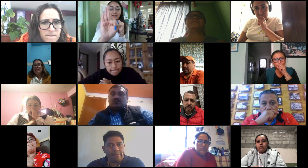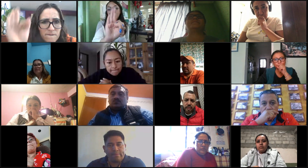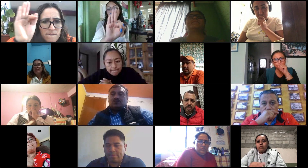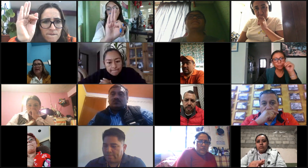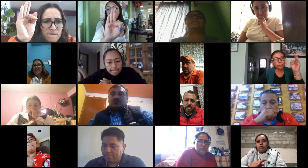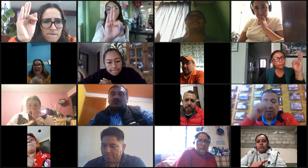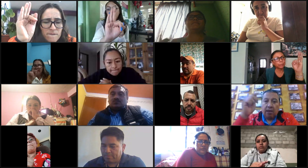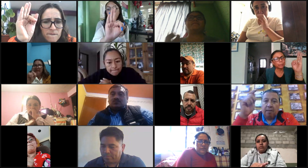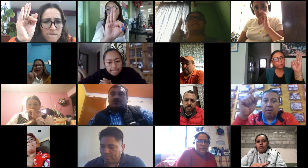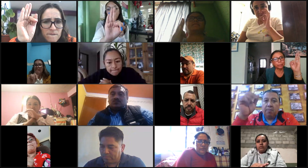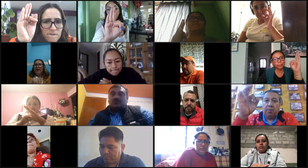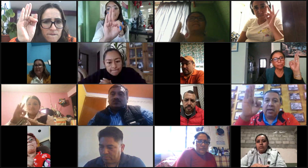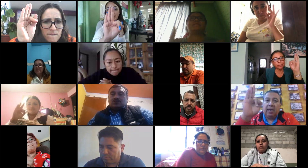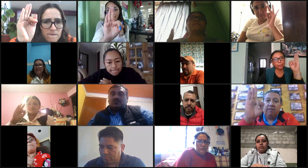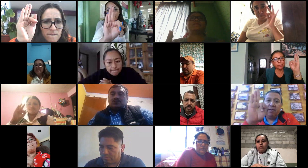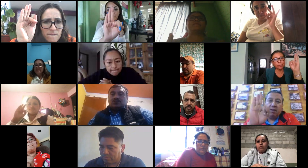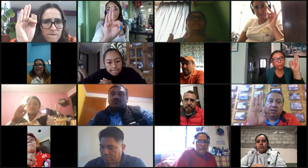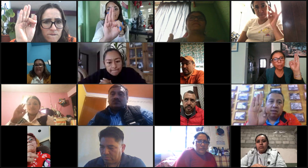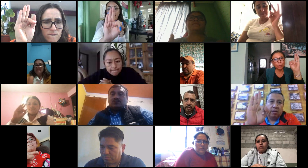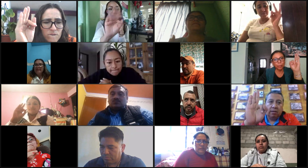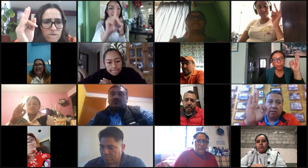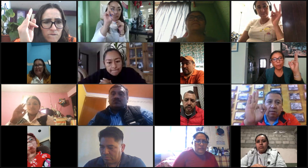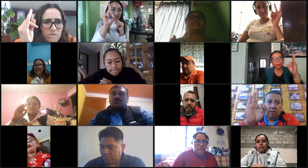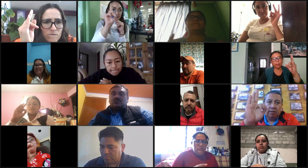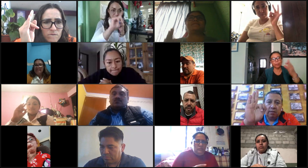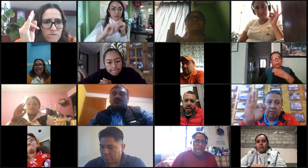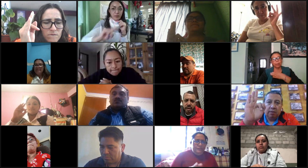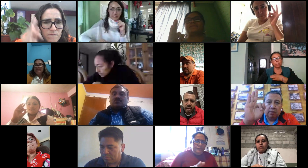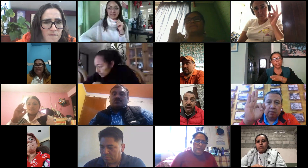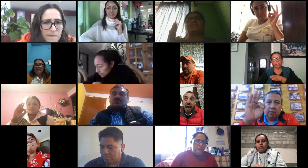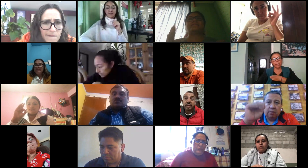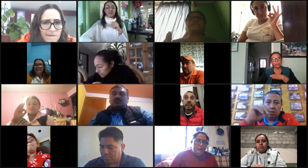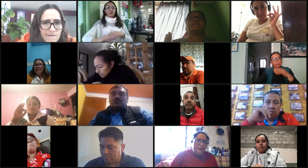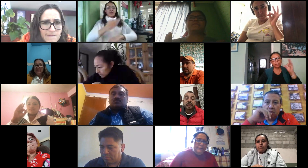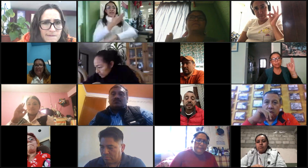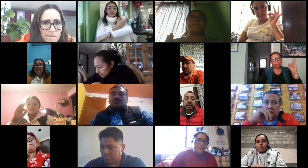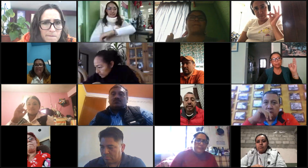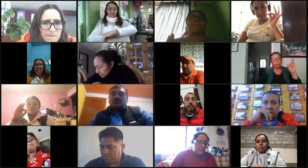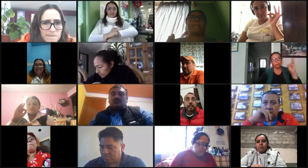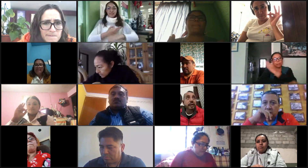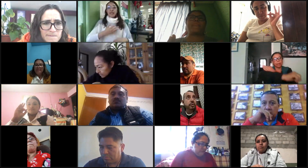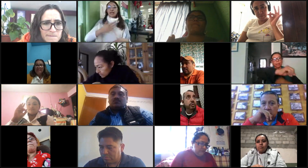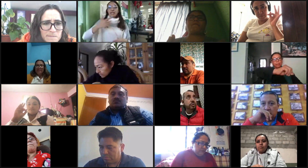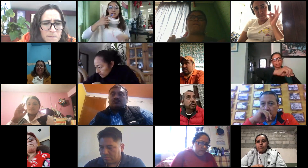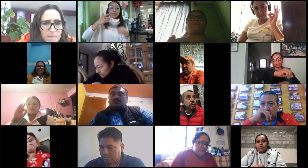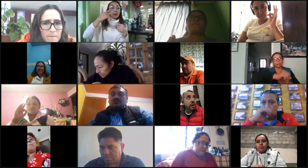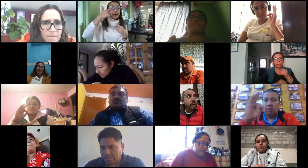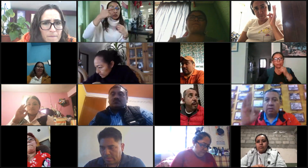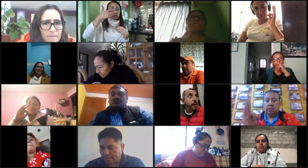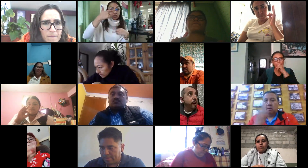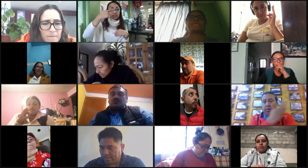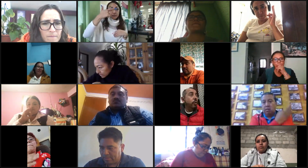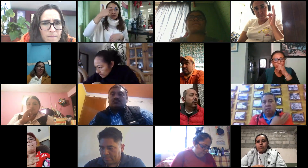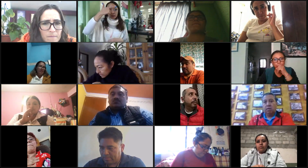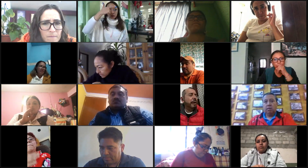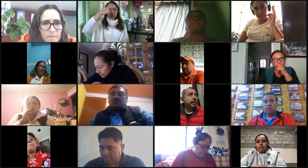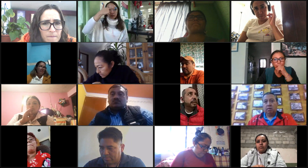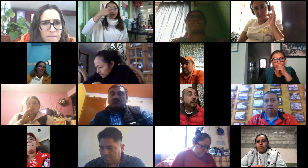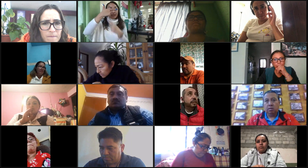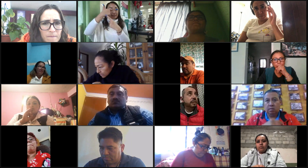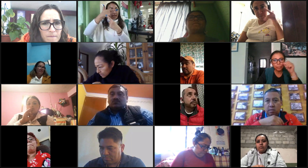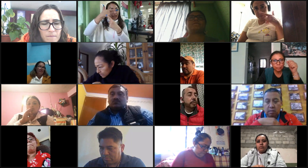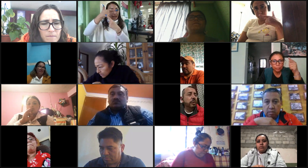F. F, ok. F. Ajá, Gracias. y ahorita les explico por qué, sí. Sí. Y para noches vamos